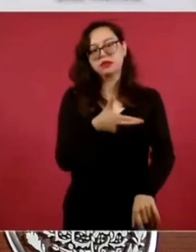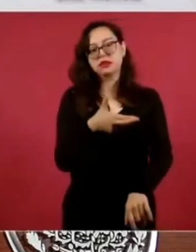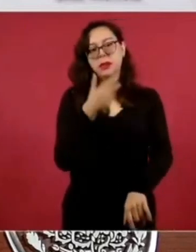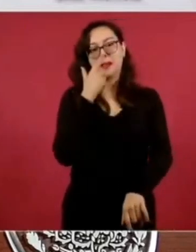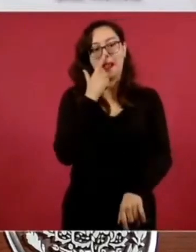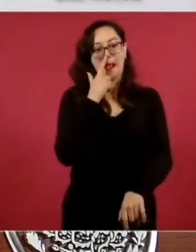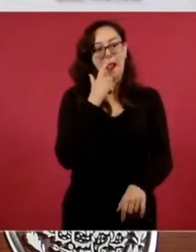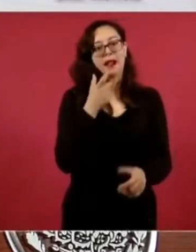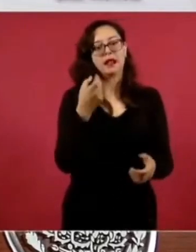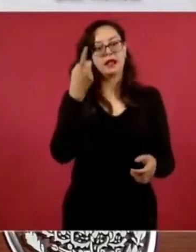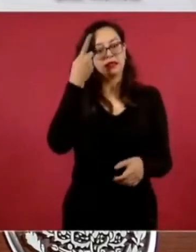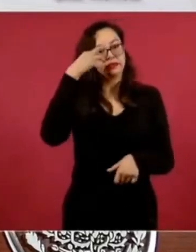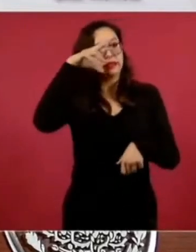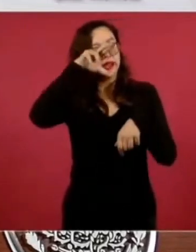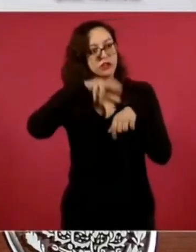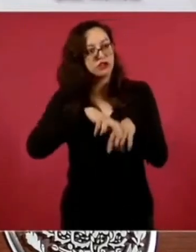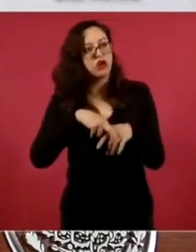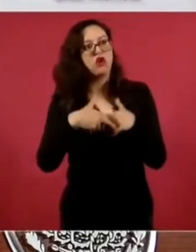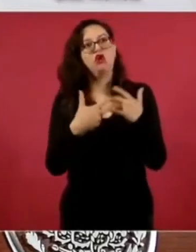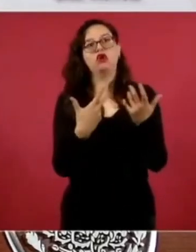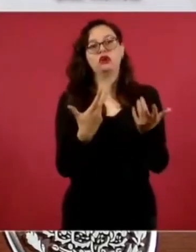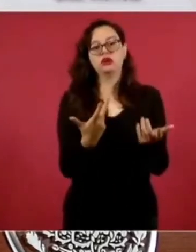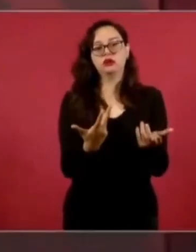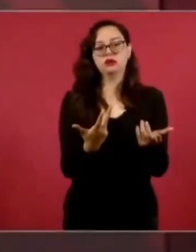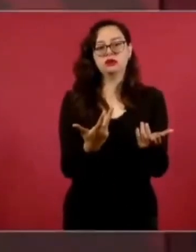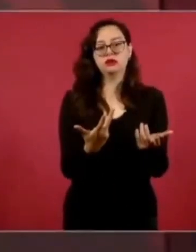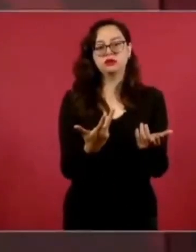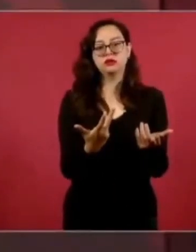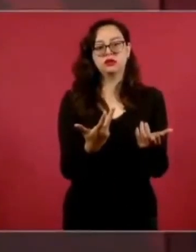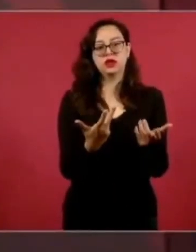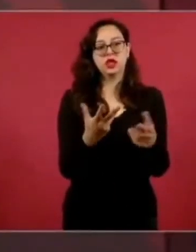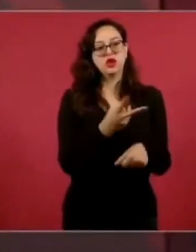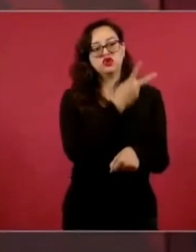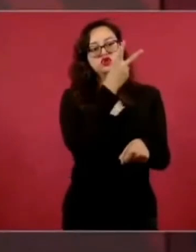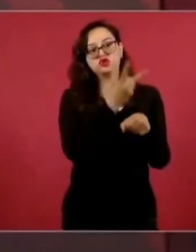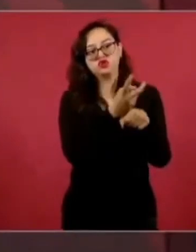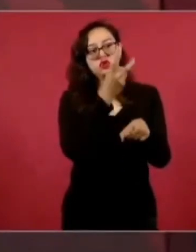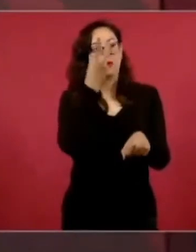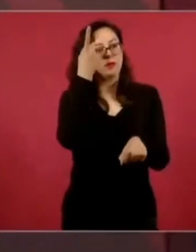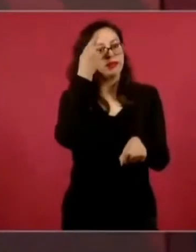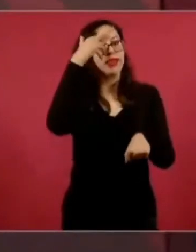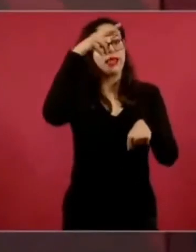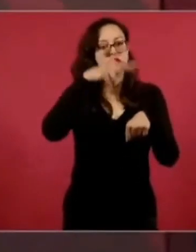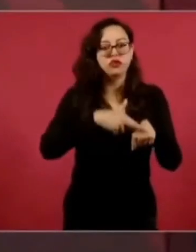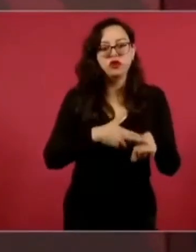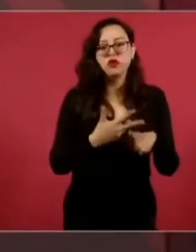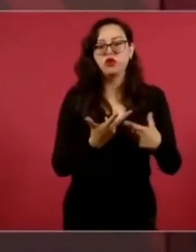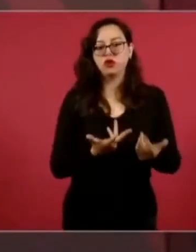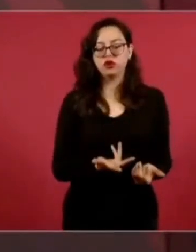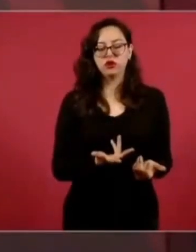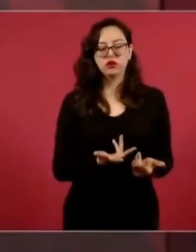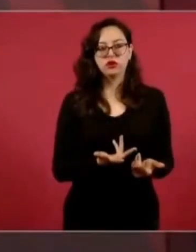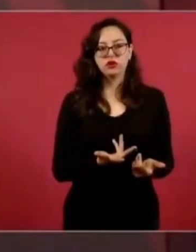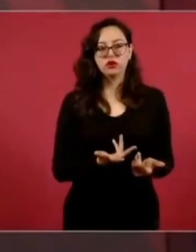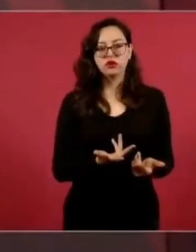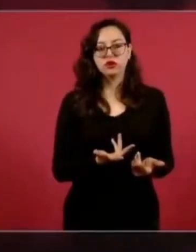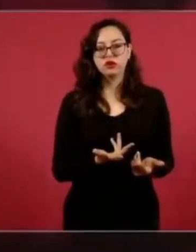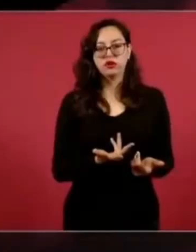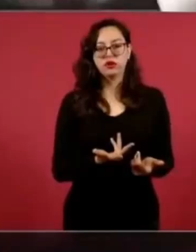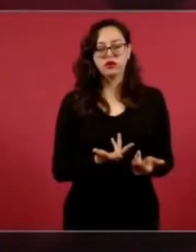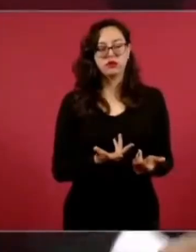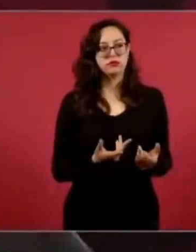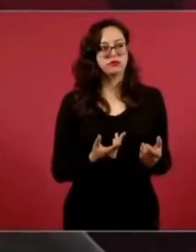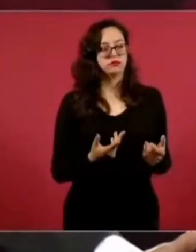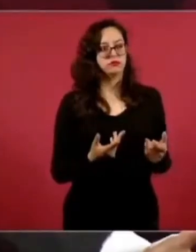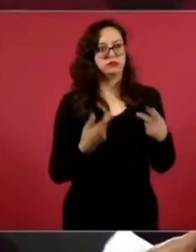una dirección para los adultos mayores, una subsecretaría para adultos mayores y un aparato.